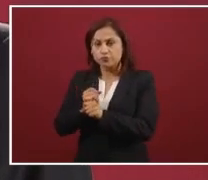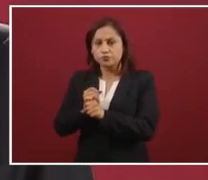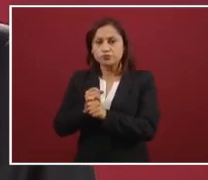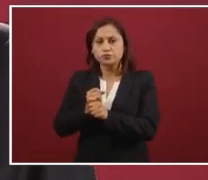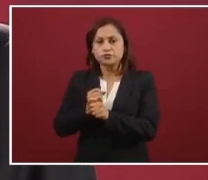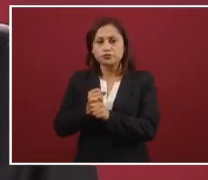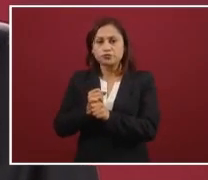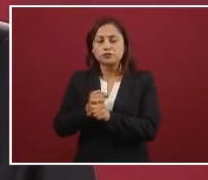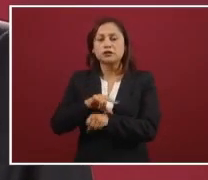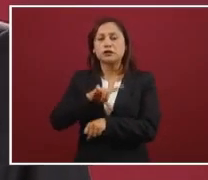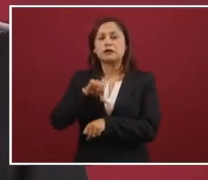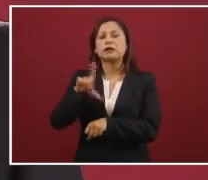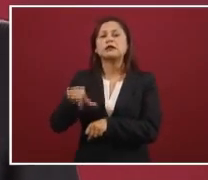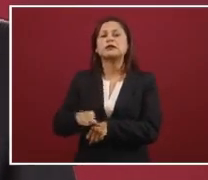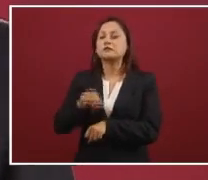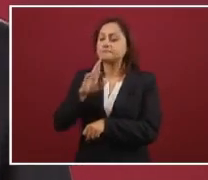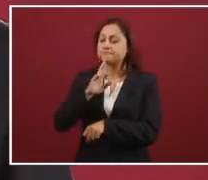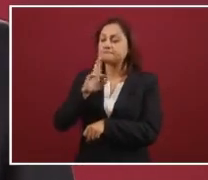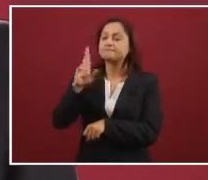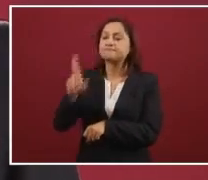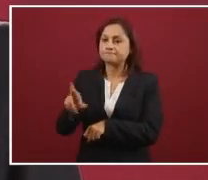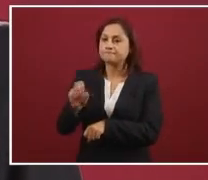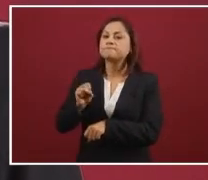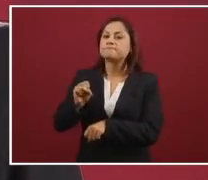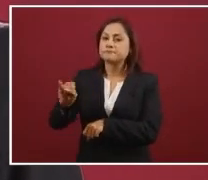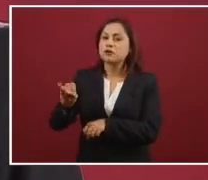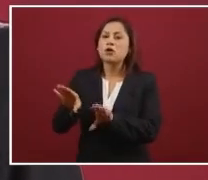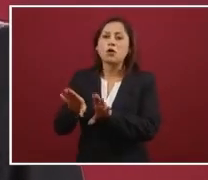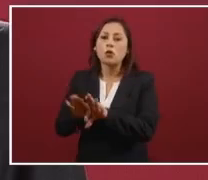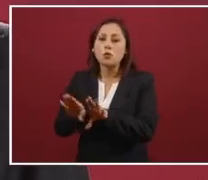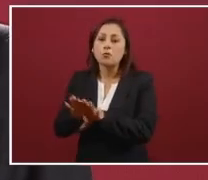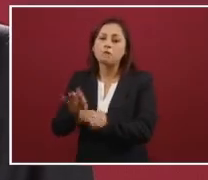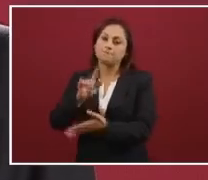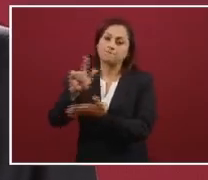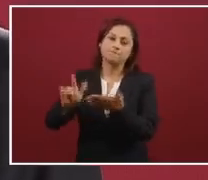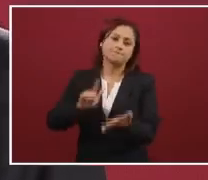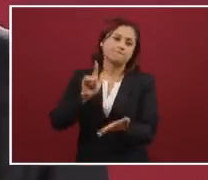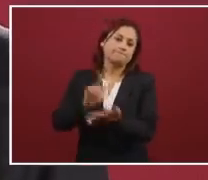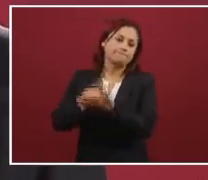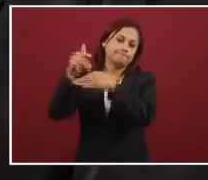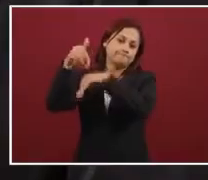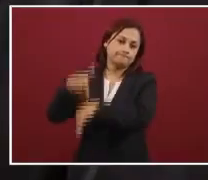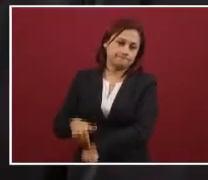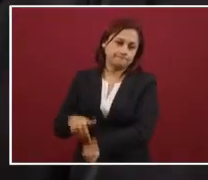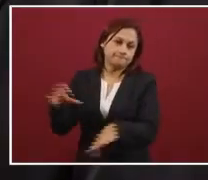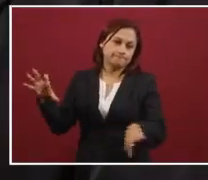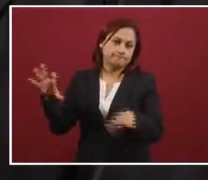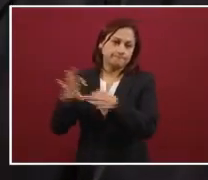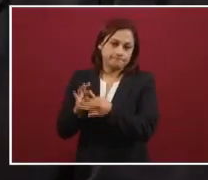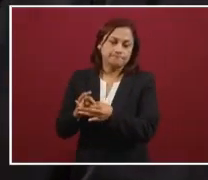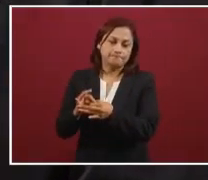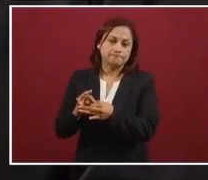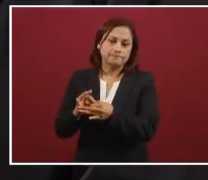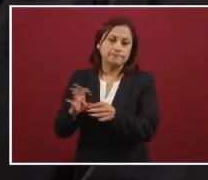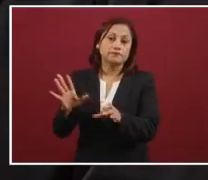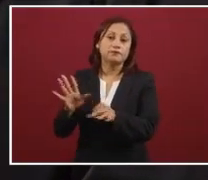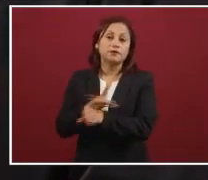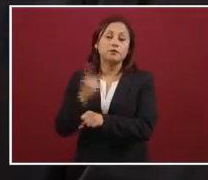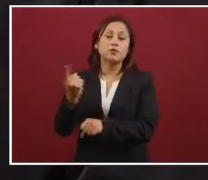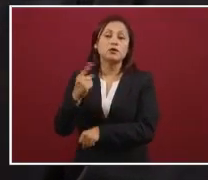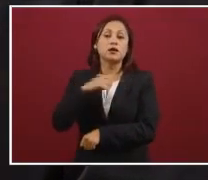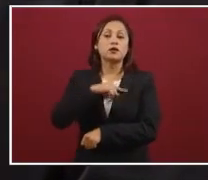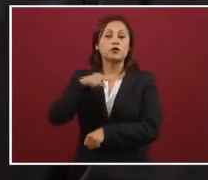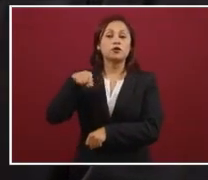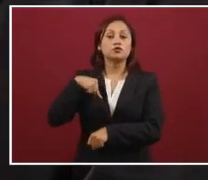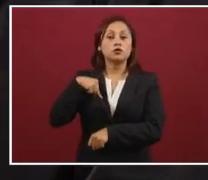a resolver en el marco de la ley, porque tampoco podemos tomar ninguna